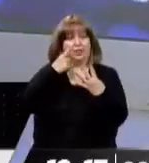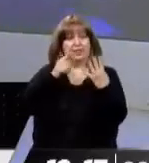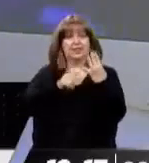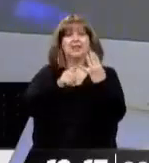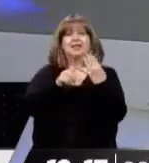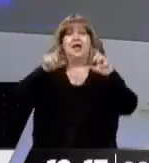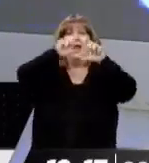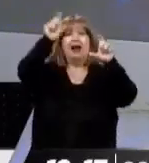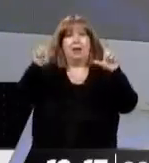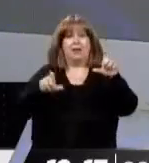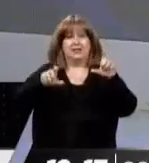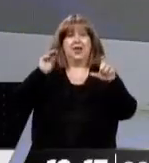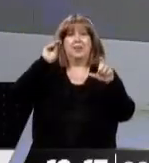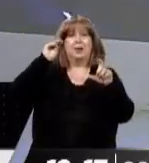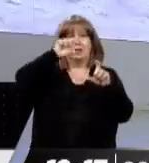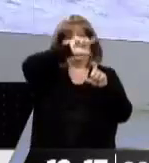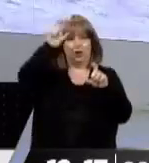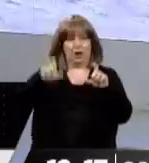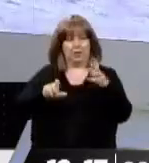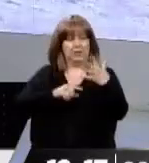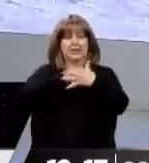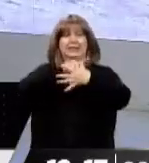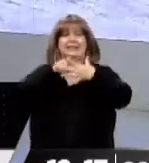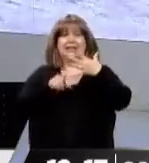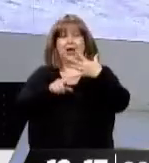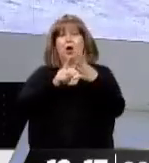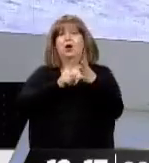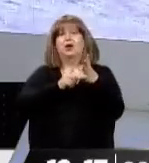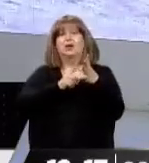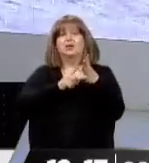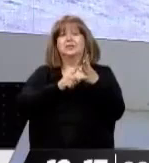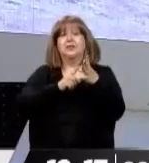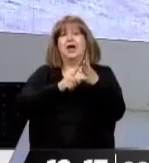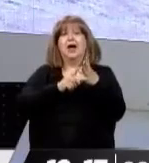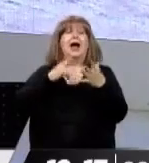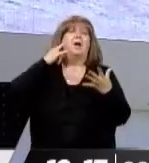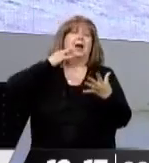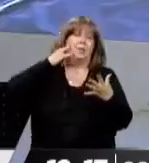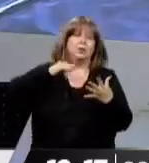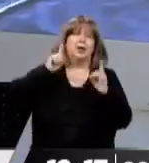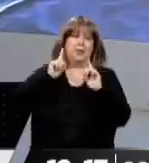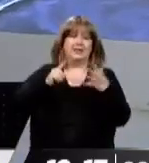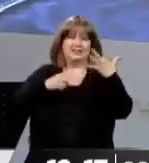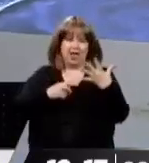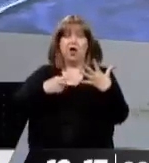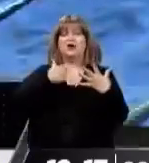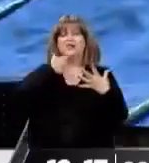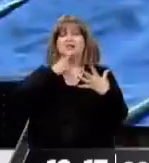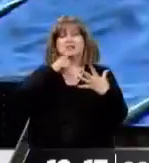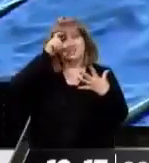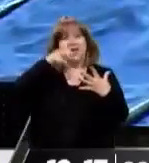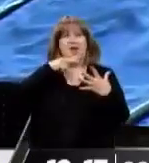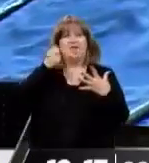alguno más. El intendente uh-huh. de La Paz. No, está bien, los cinco, que los... menos Flor de Estefanía. Y Matías Estebanato, de Maipú. Sí. Ah, que llegó también. Exactamente. Sí.